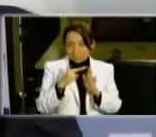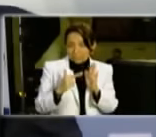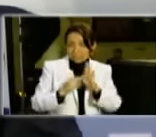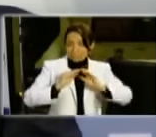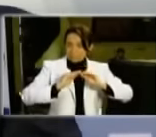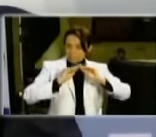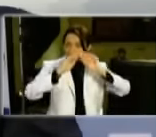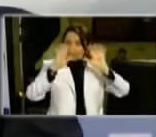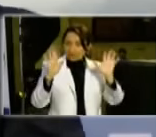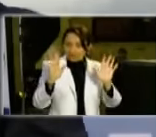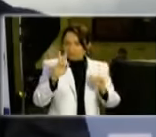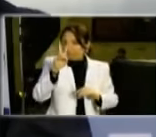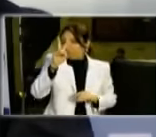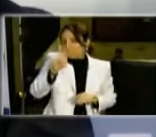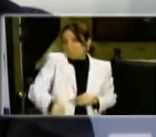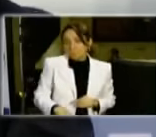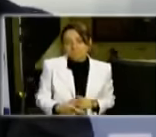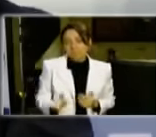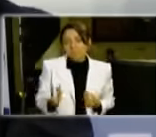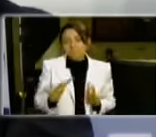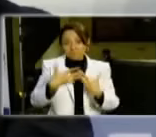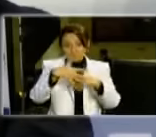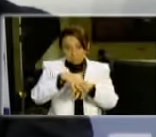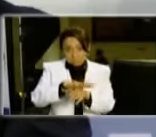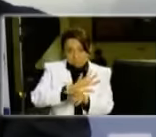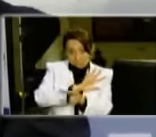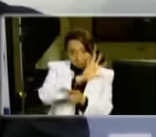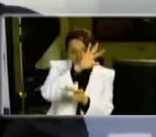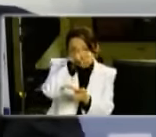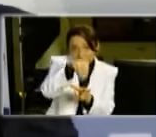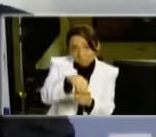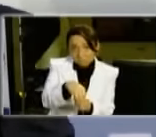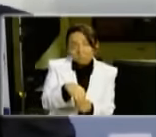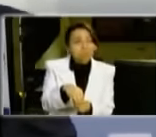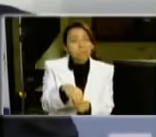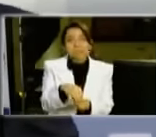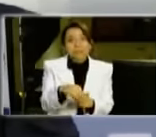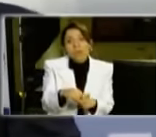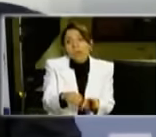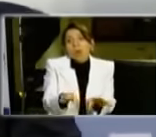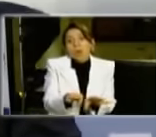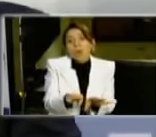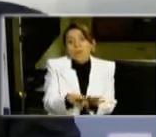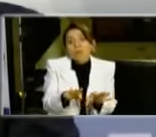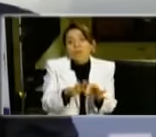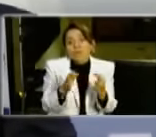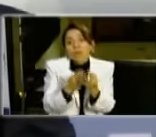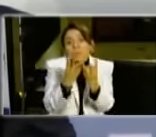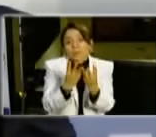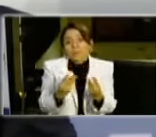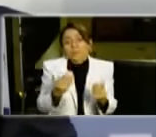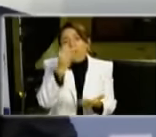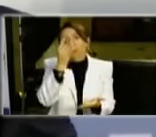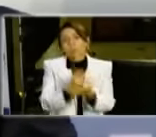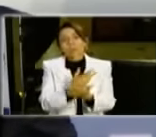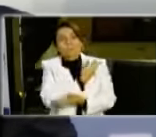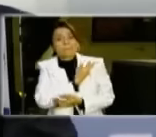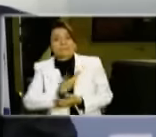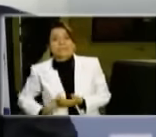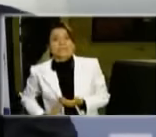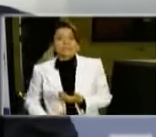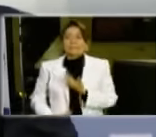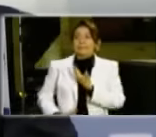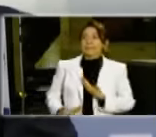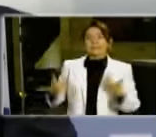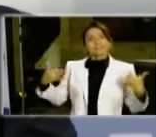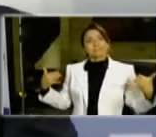última instancia, termina siendo los llamados telefónicos entre los presidentes para solucionar algo que no esté en las reglas de la integración. En